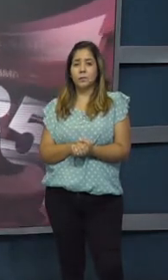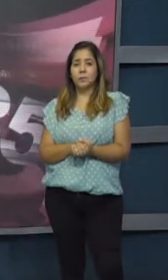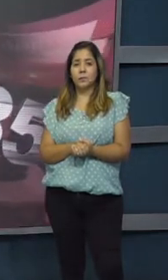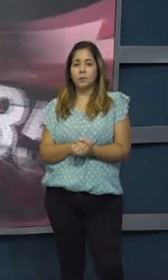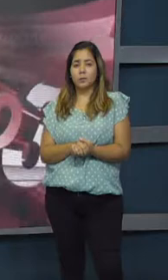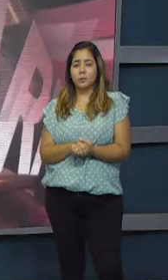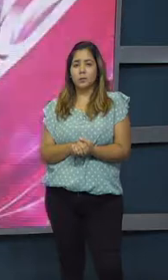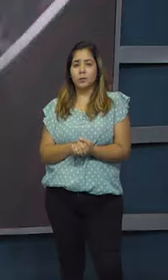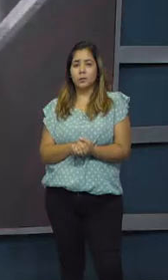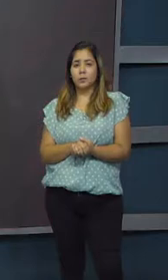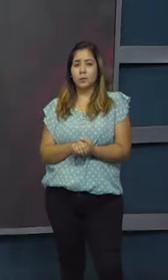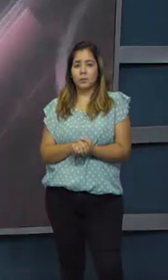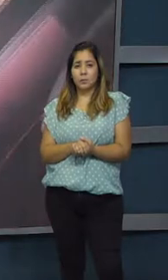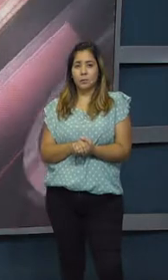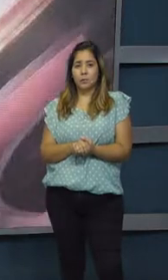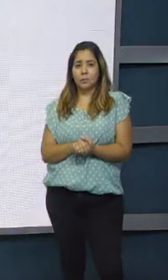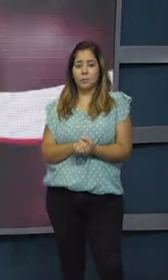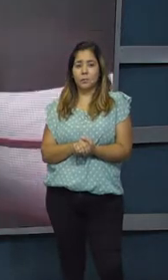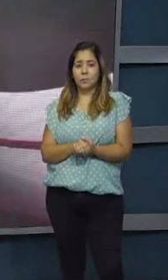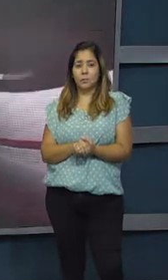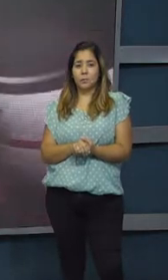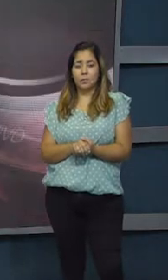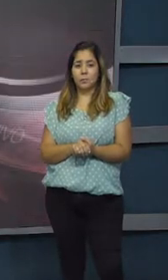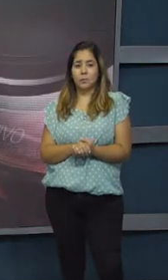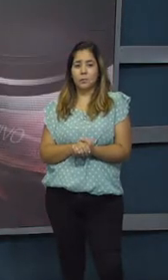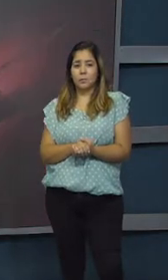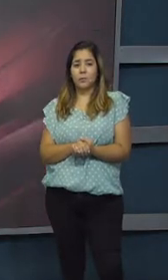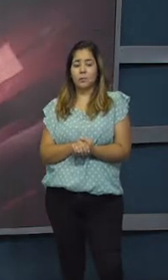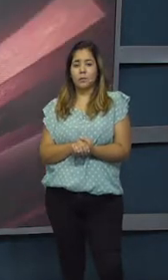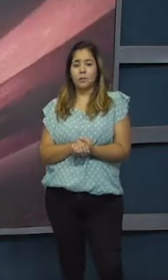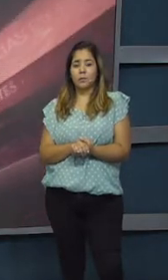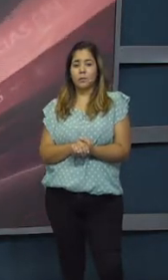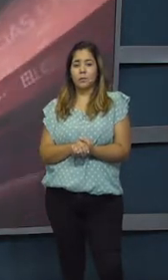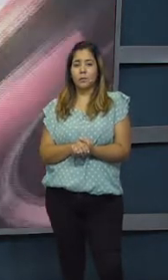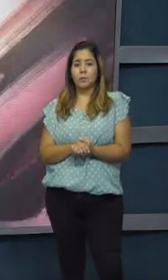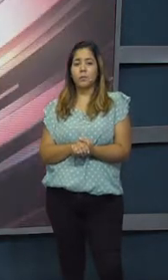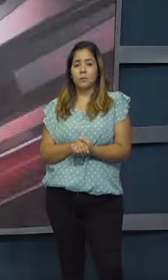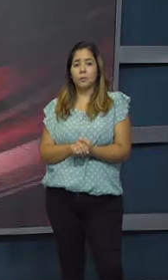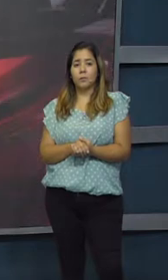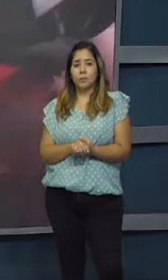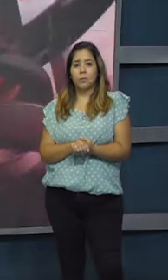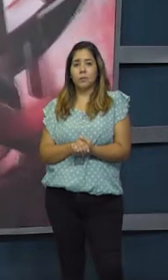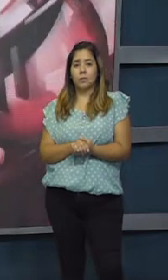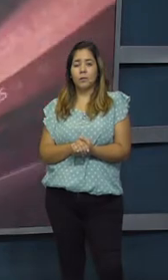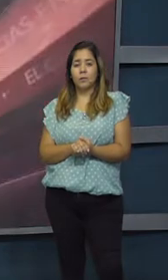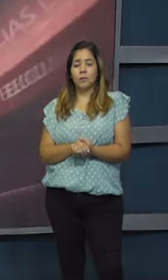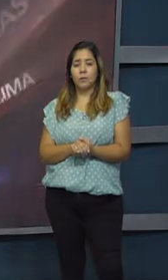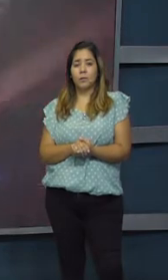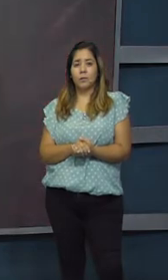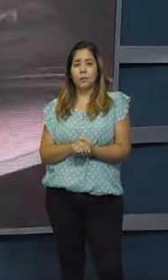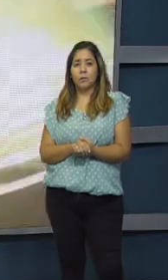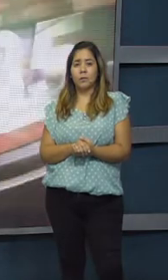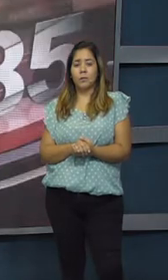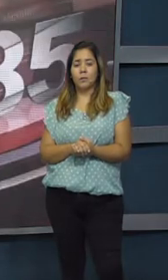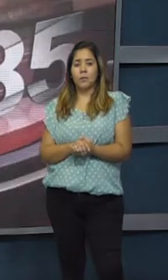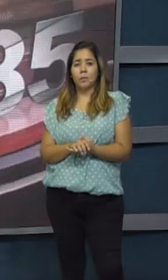buena alternativa para venir a Calingasta, mucho más ahora que está en otoño, que es hermoso. Así que vamos